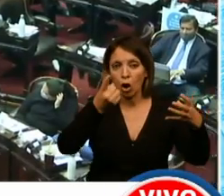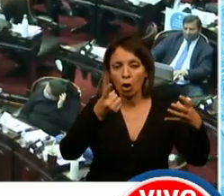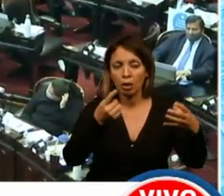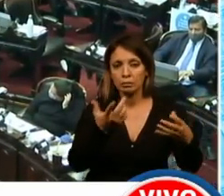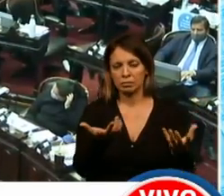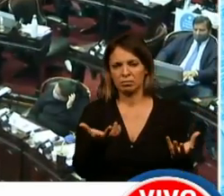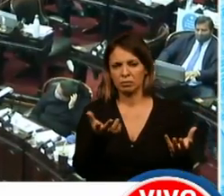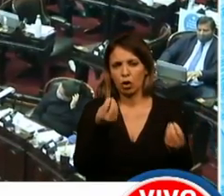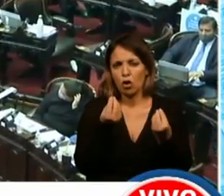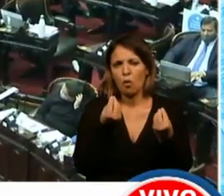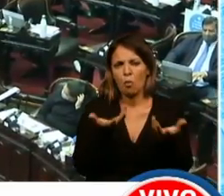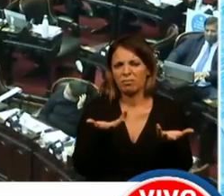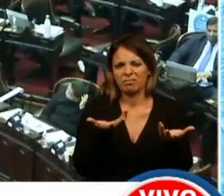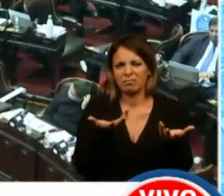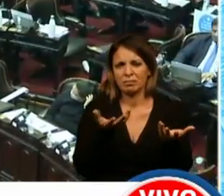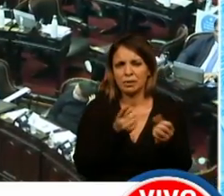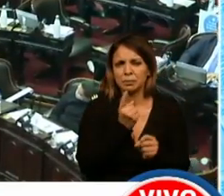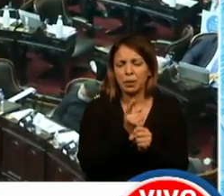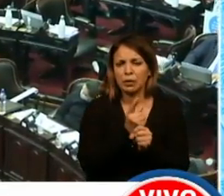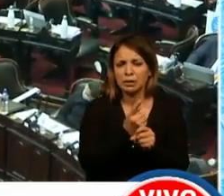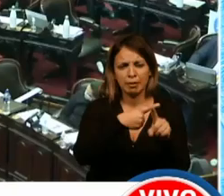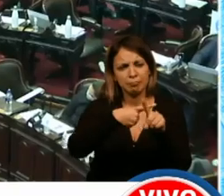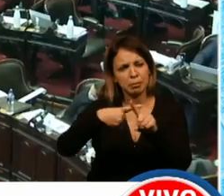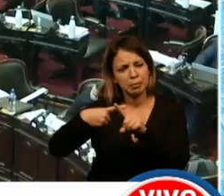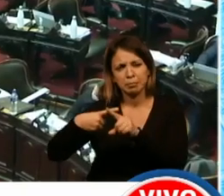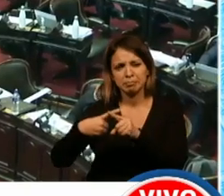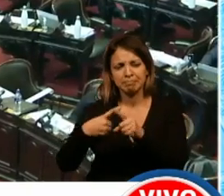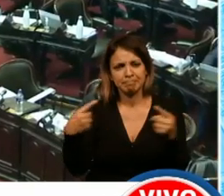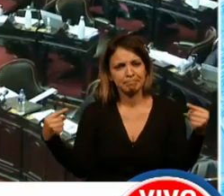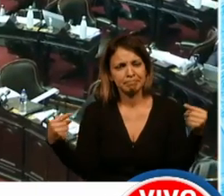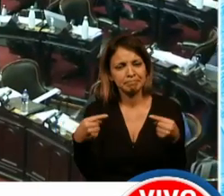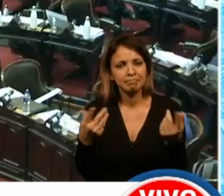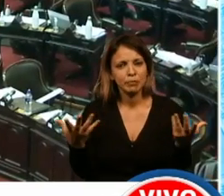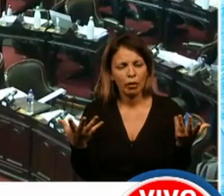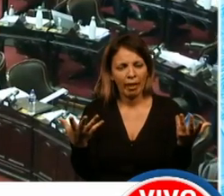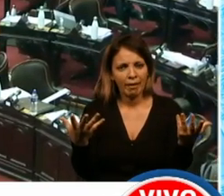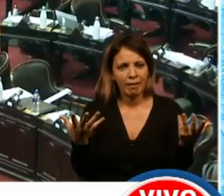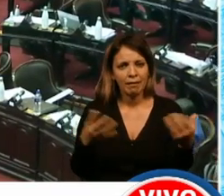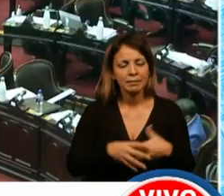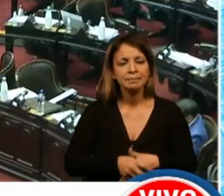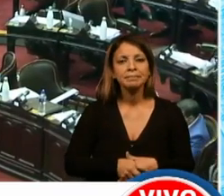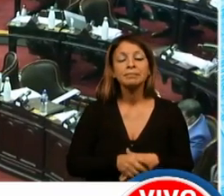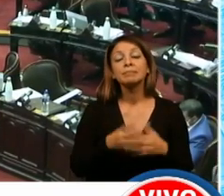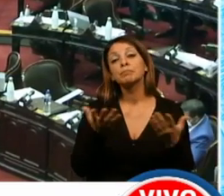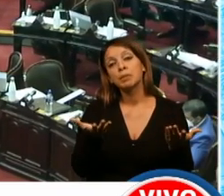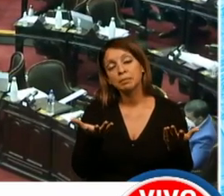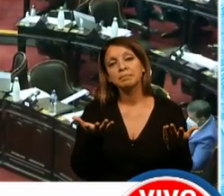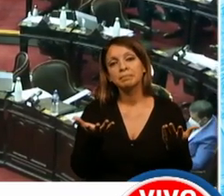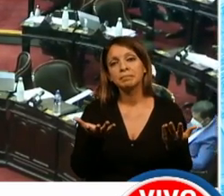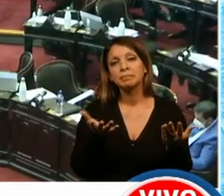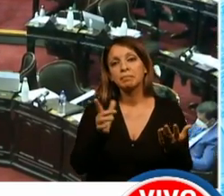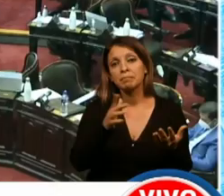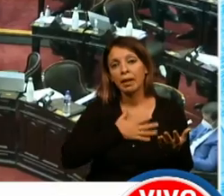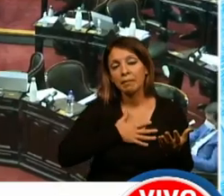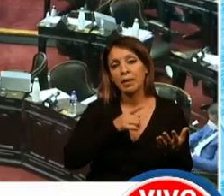otra cosa se mira decir esto no cierra la ecuación que se plantea acaso sierras unimos atento así que esto es más